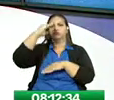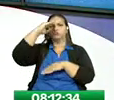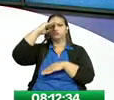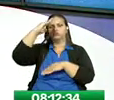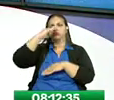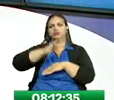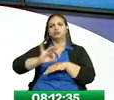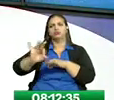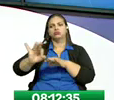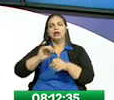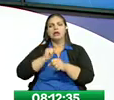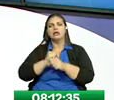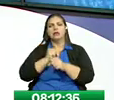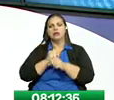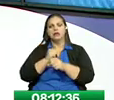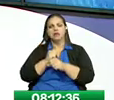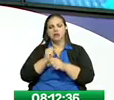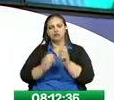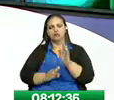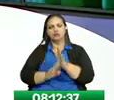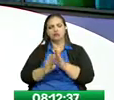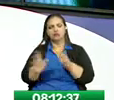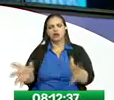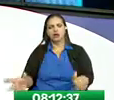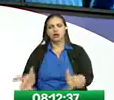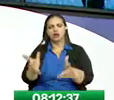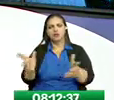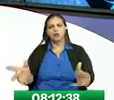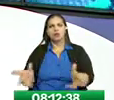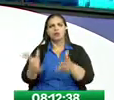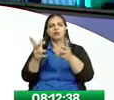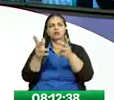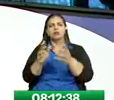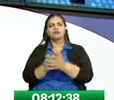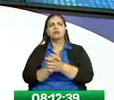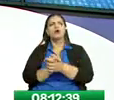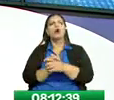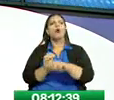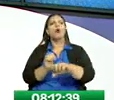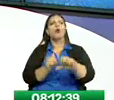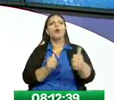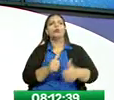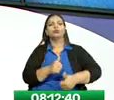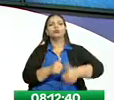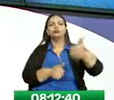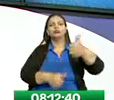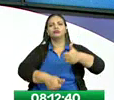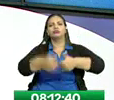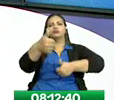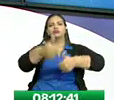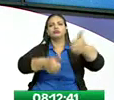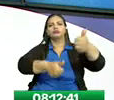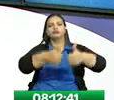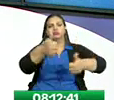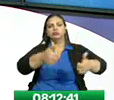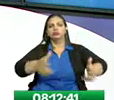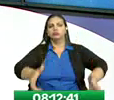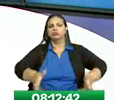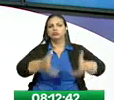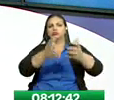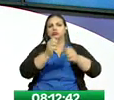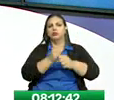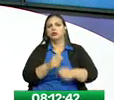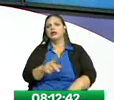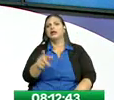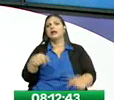de todo su personal, toda la institución, igual que para los generales que son comandantes de zona, para Víctor